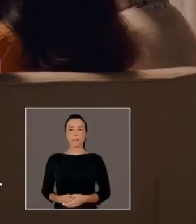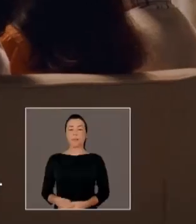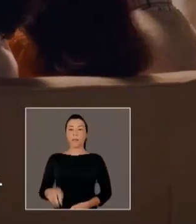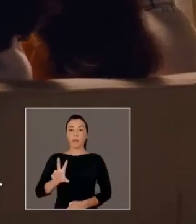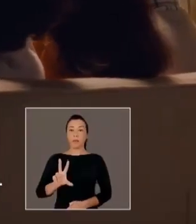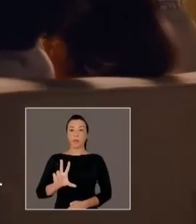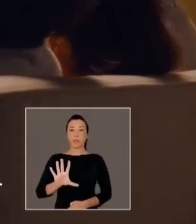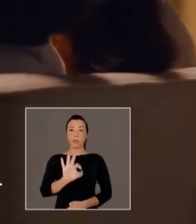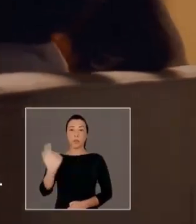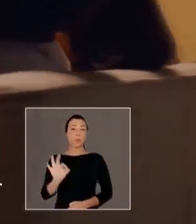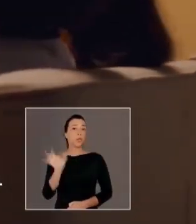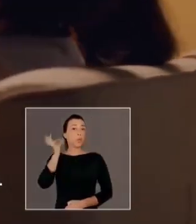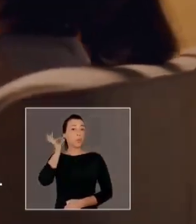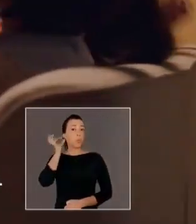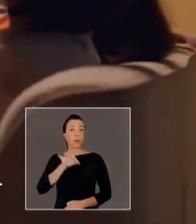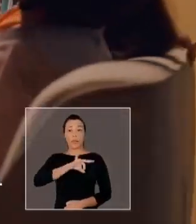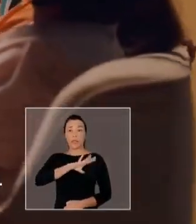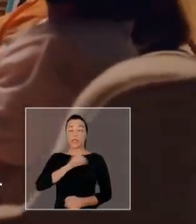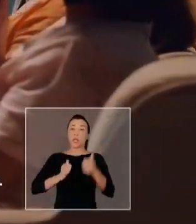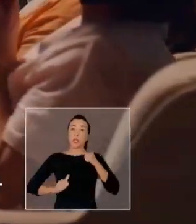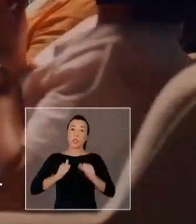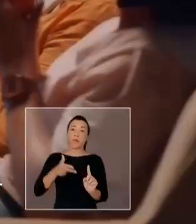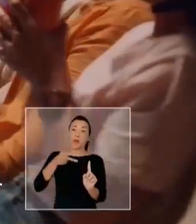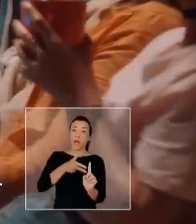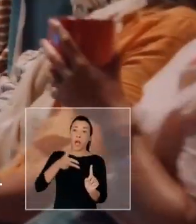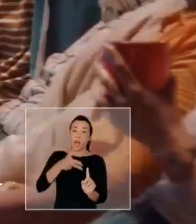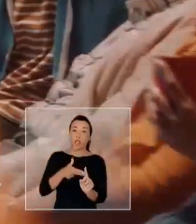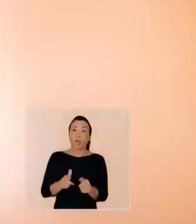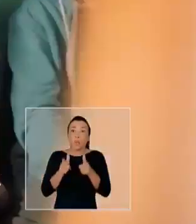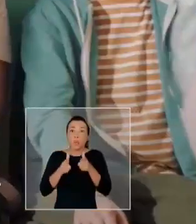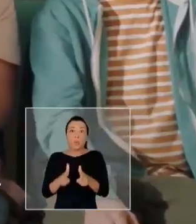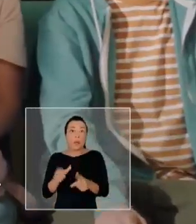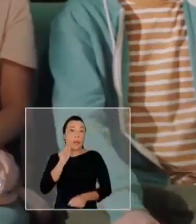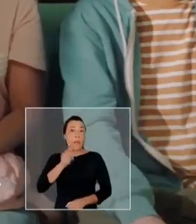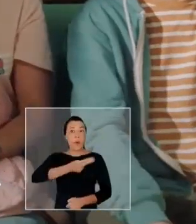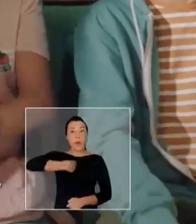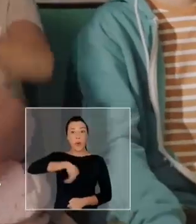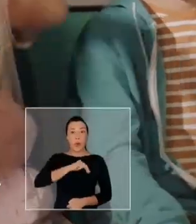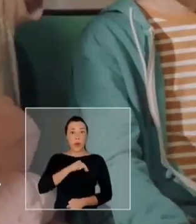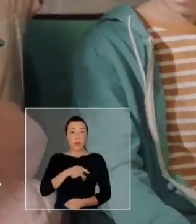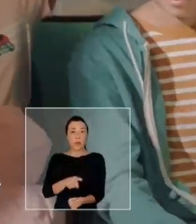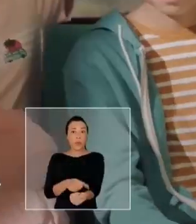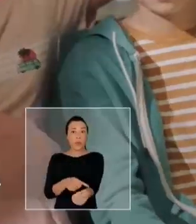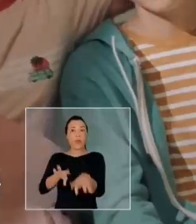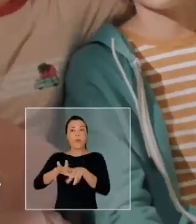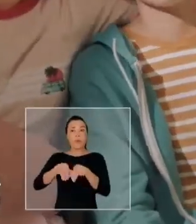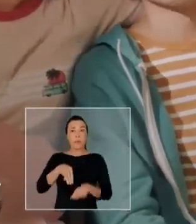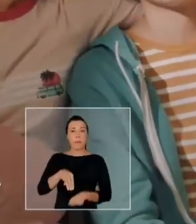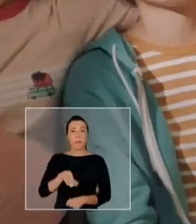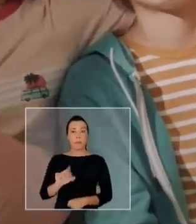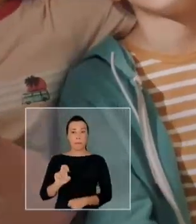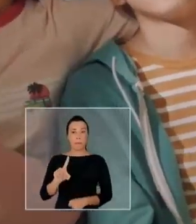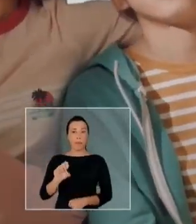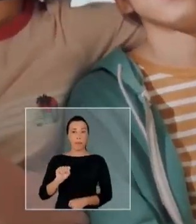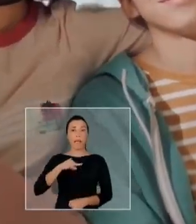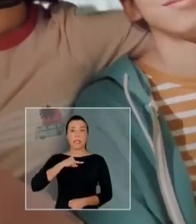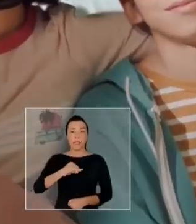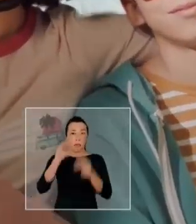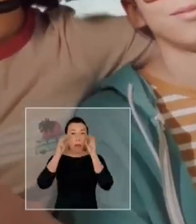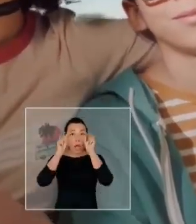El 85% de las mujeres en Chile han sufrido acoso. Por suerte estamos nosotros, la familia Miranda, que